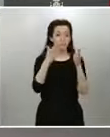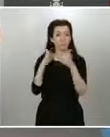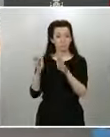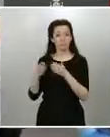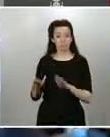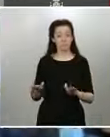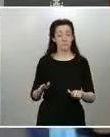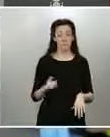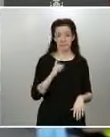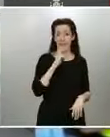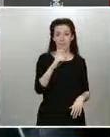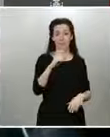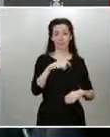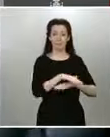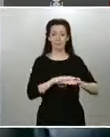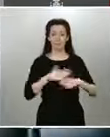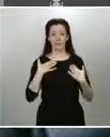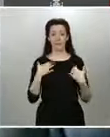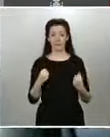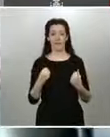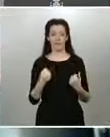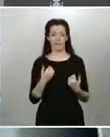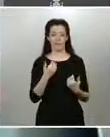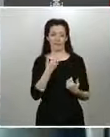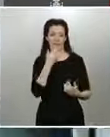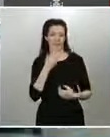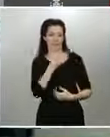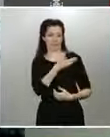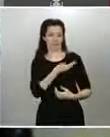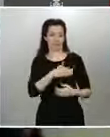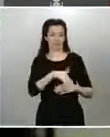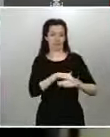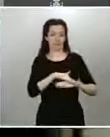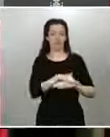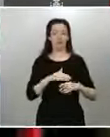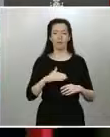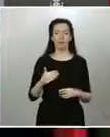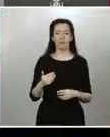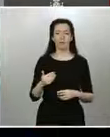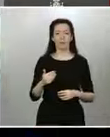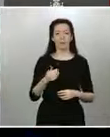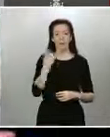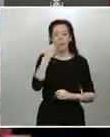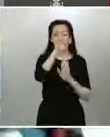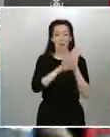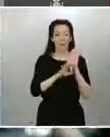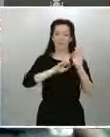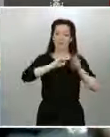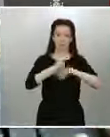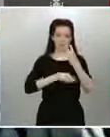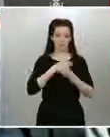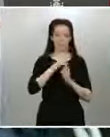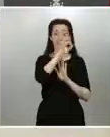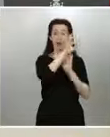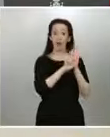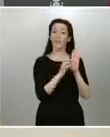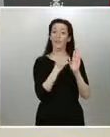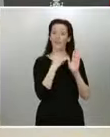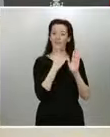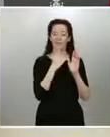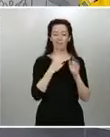nos acompañan aquí ha modificado una orden por la que se suspendían determinadas actividades relacionadas con